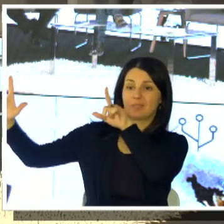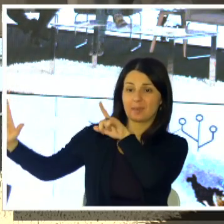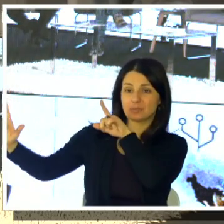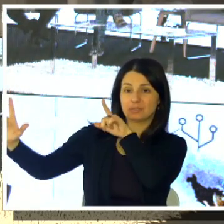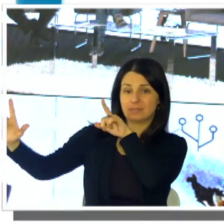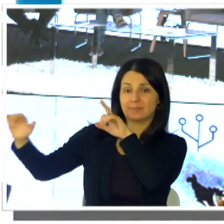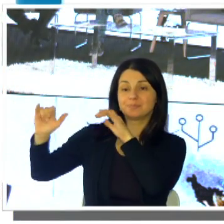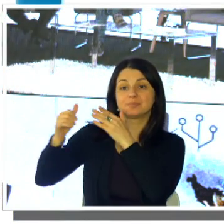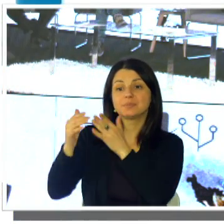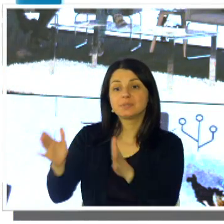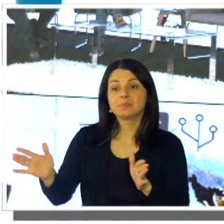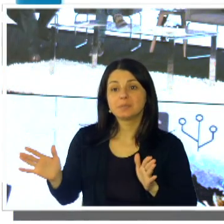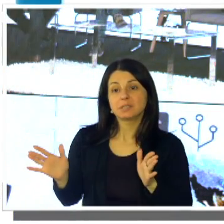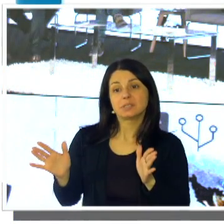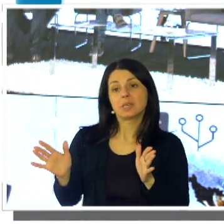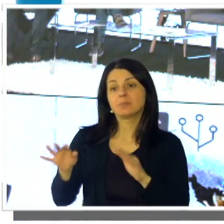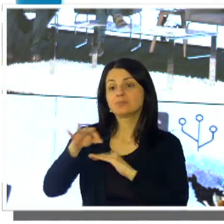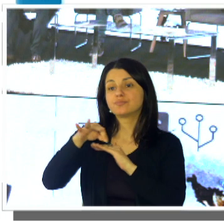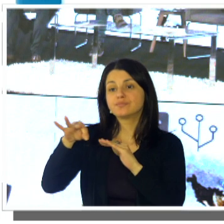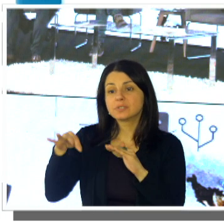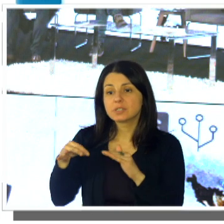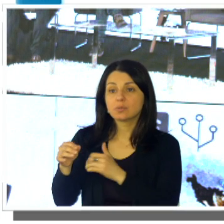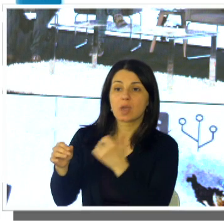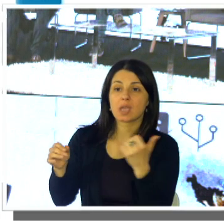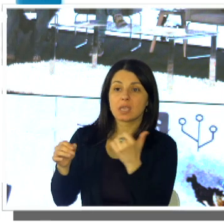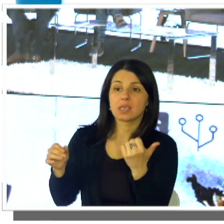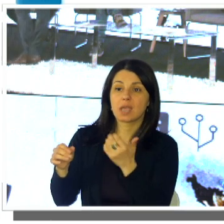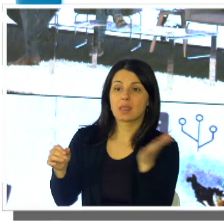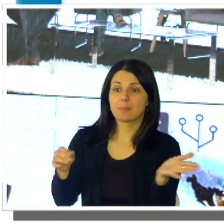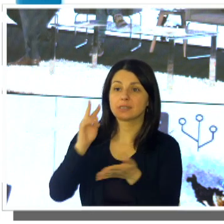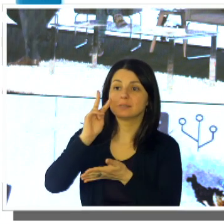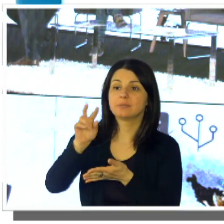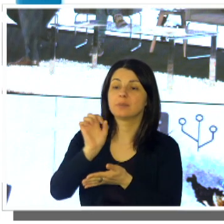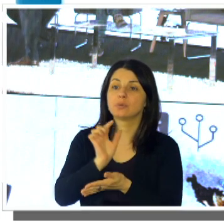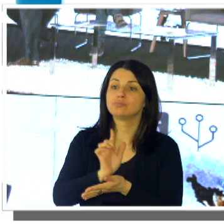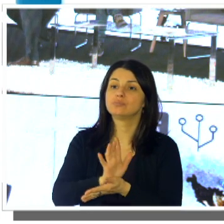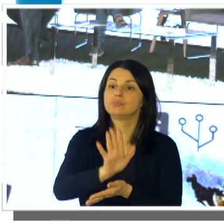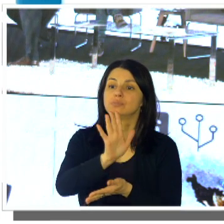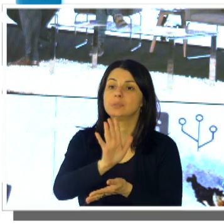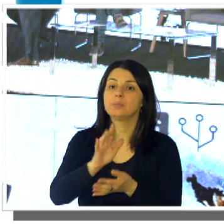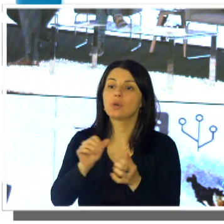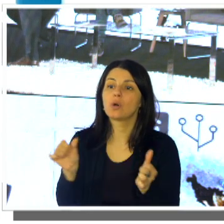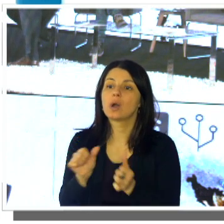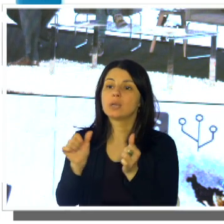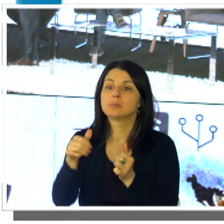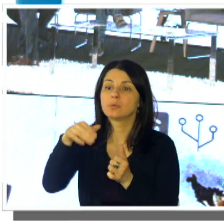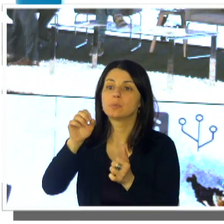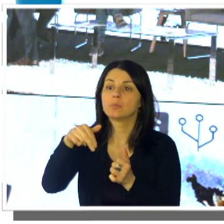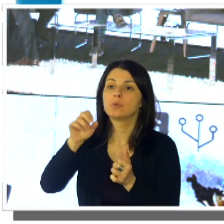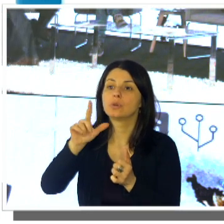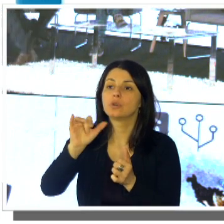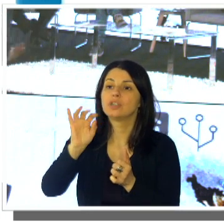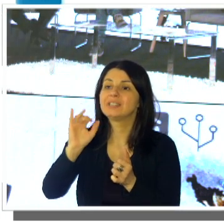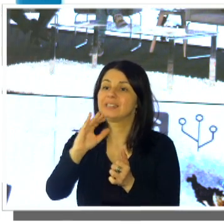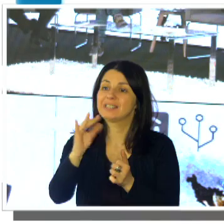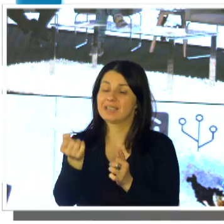Si empezamos con la arquitectura que está más a la izquierda, vemos la típica aplicación monolítica, con una